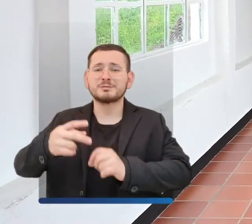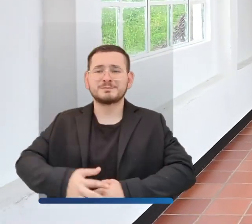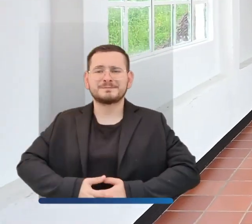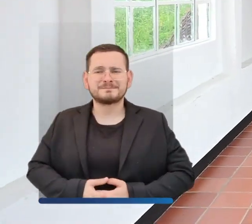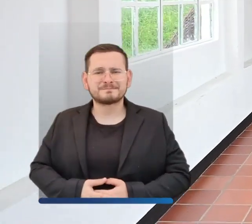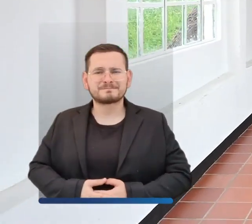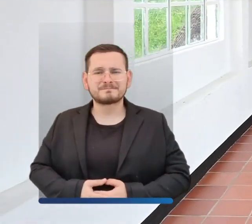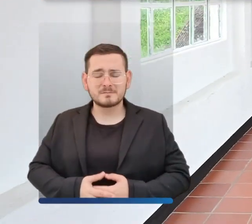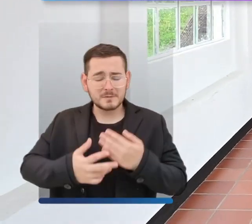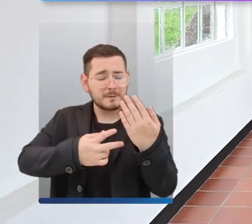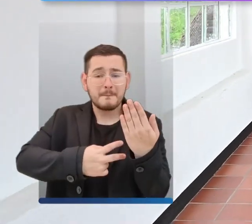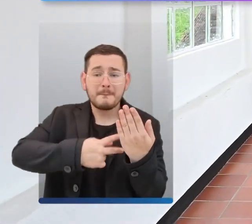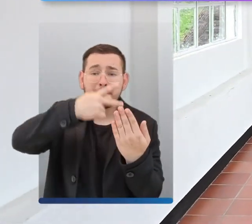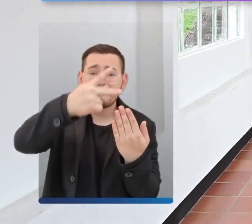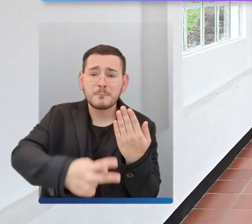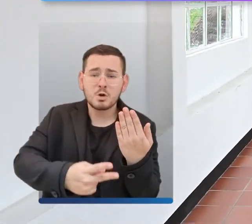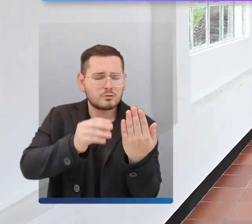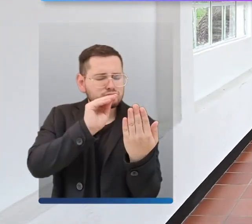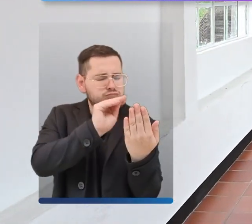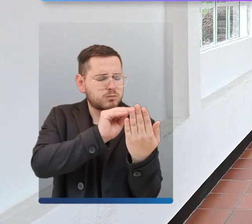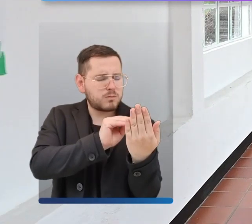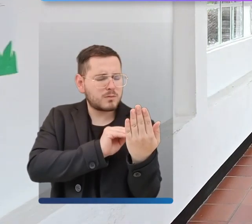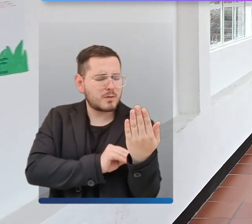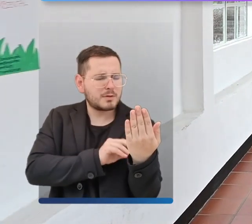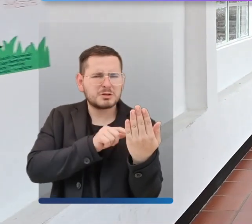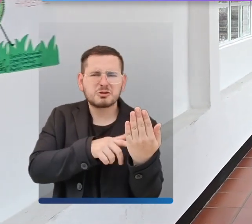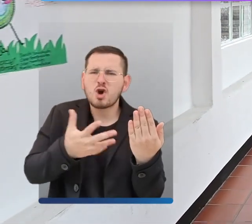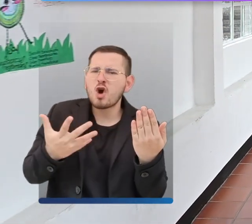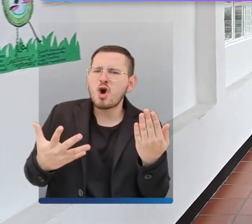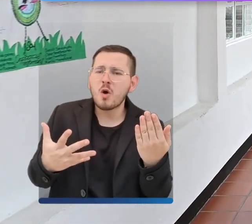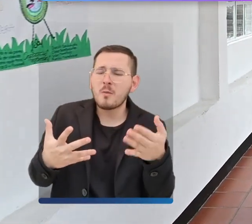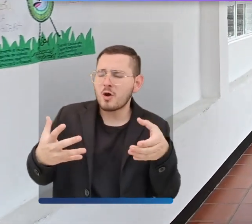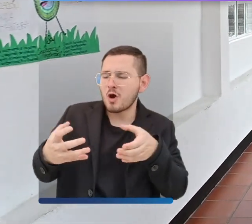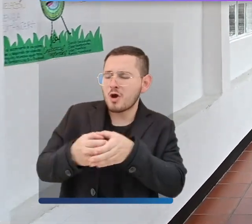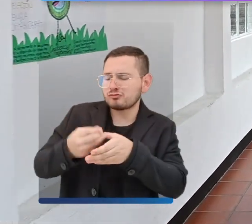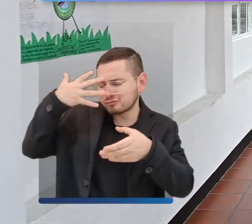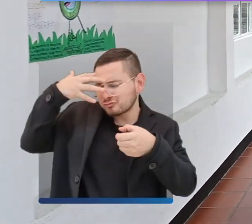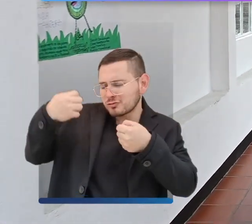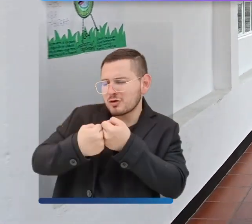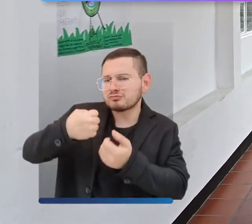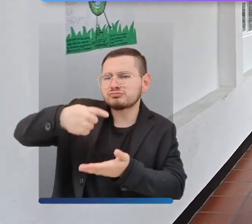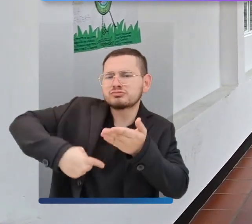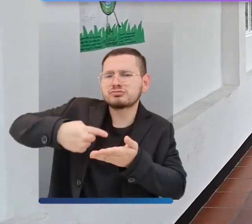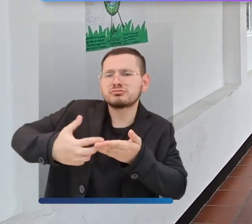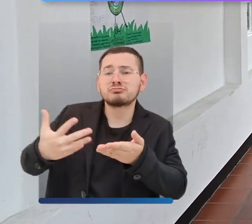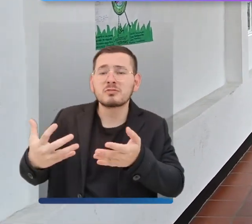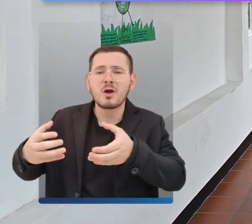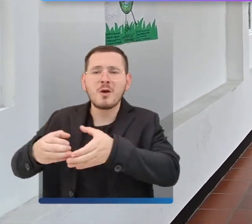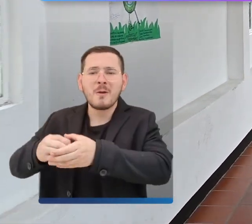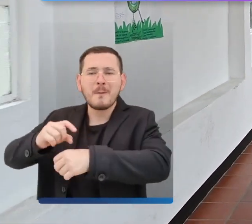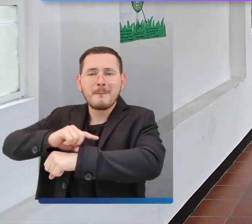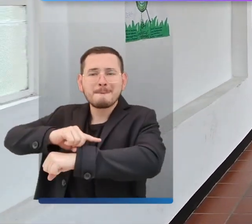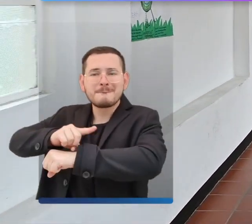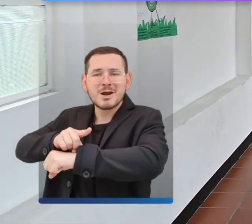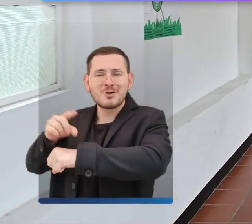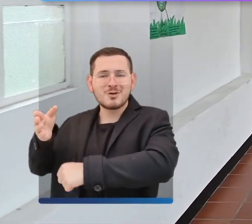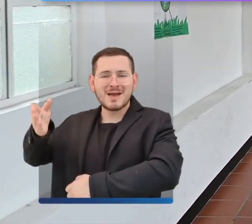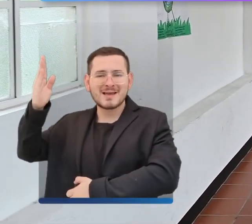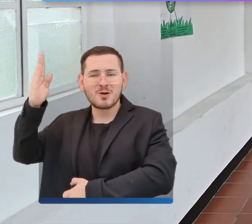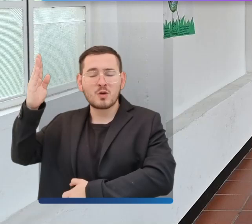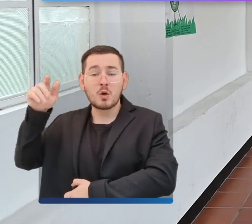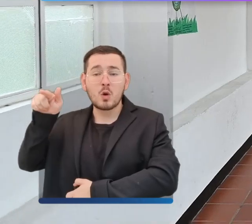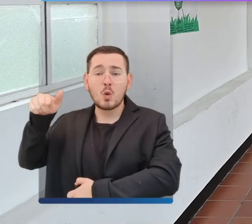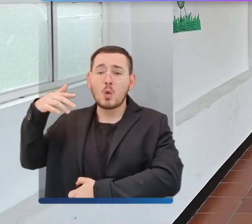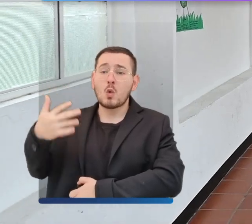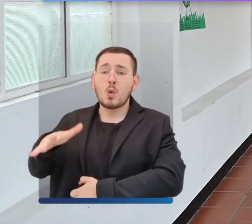Segundo, para la estructuración y desarrollo del proyecto se firmó convenio con la Corporación Organización Minuto de Dios,